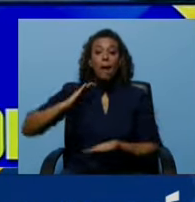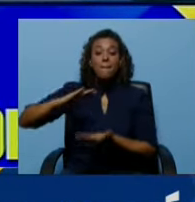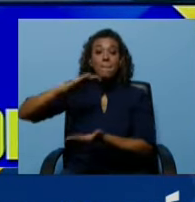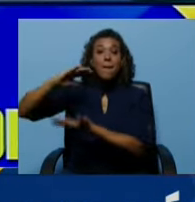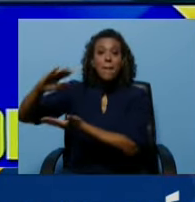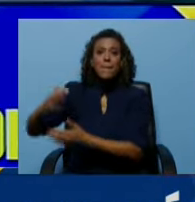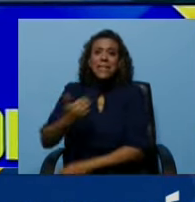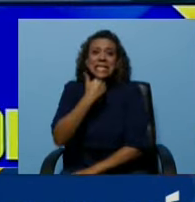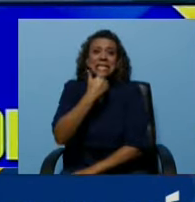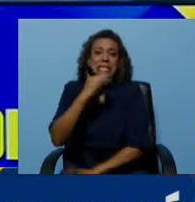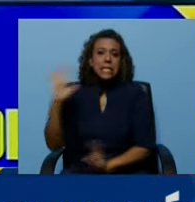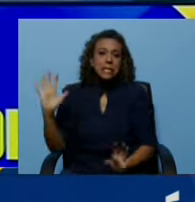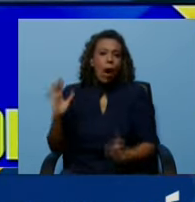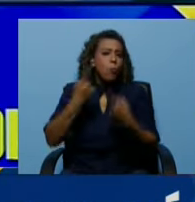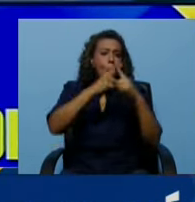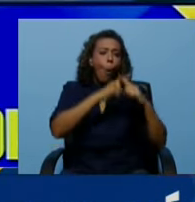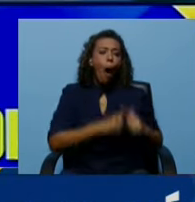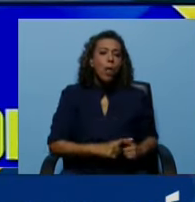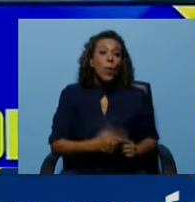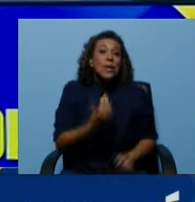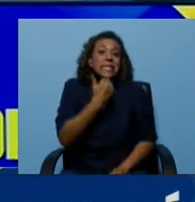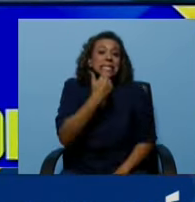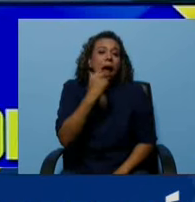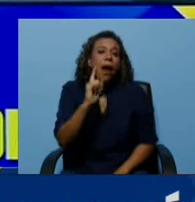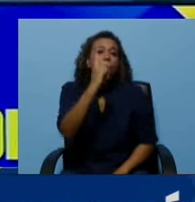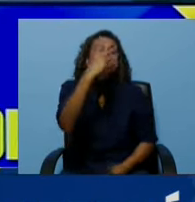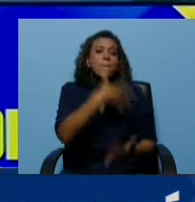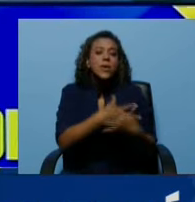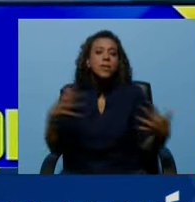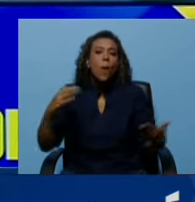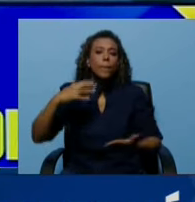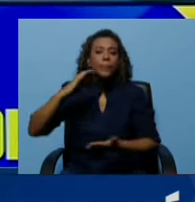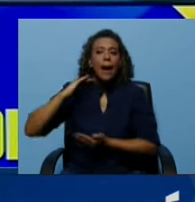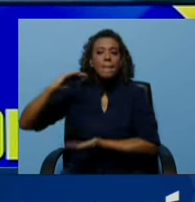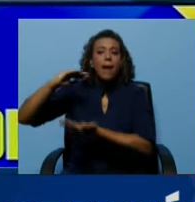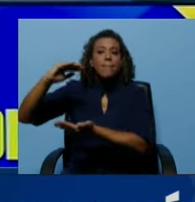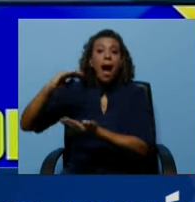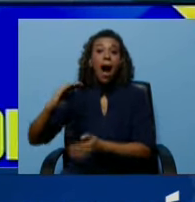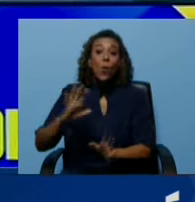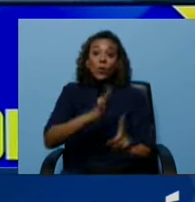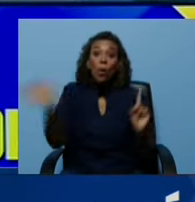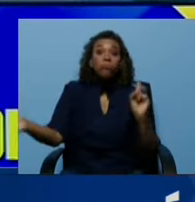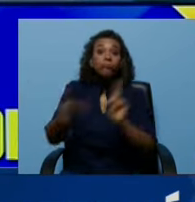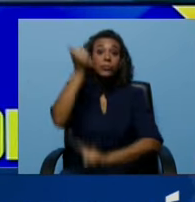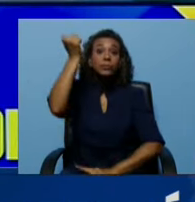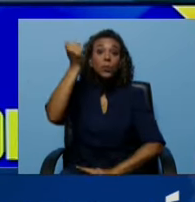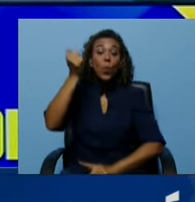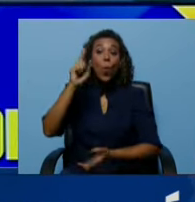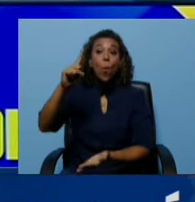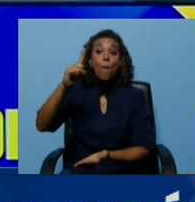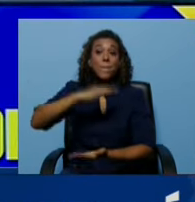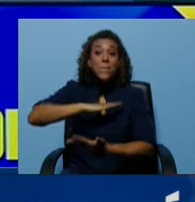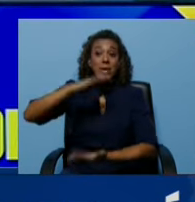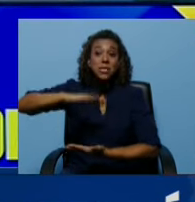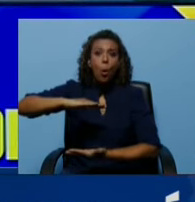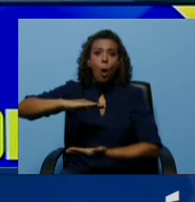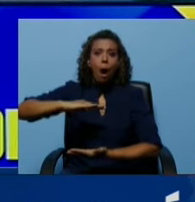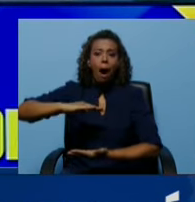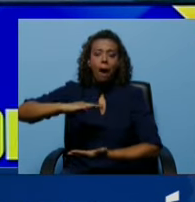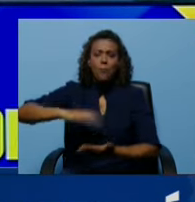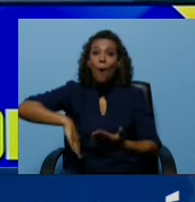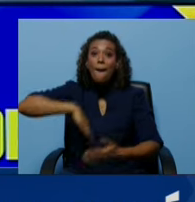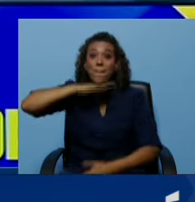Estamos cerquita, no voy a decir cuánto. Y cuando lleguemos a 1 millón, dale.